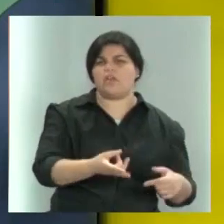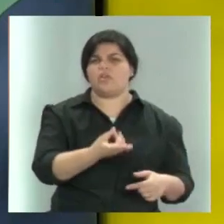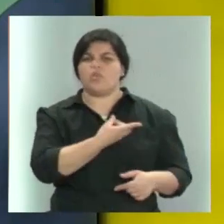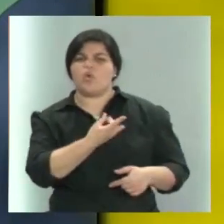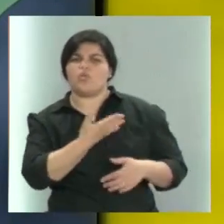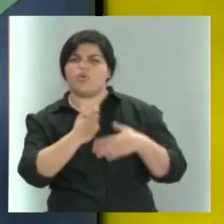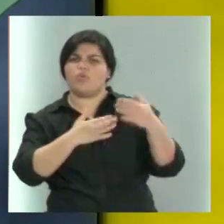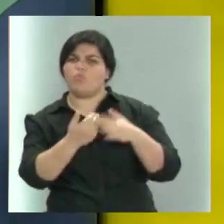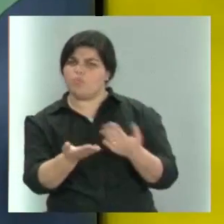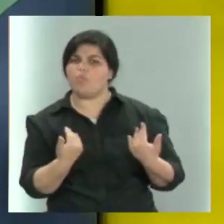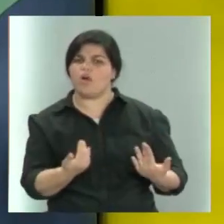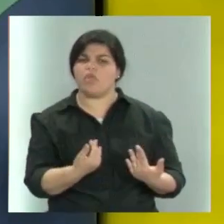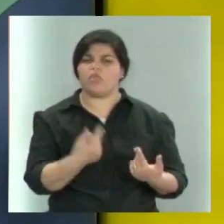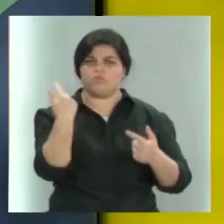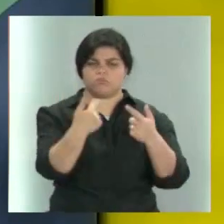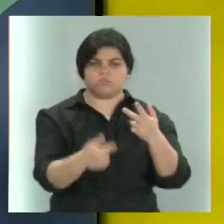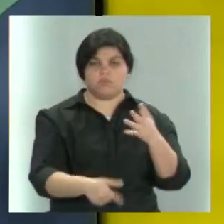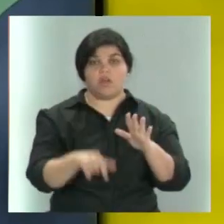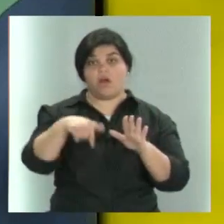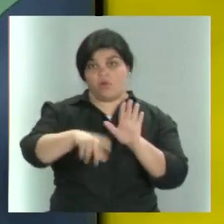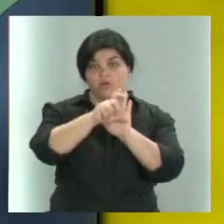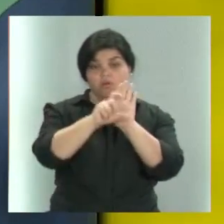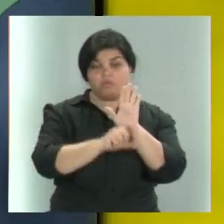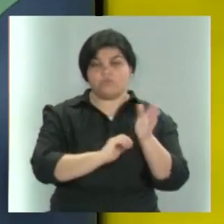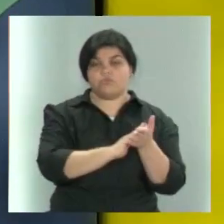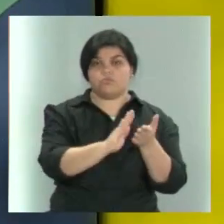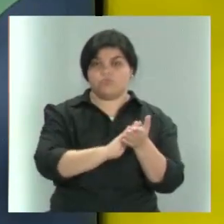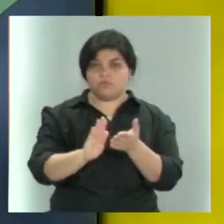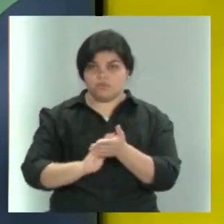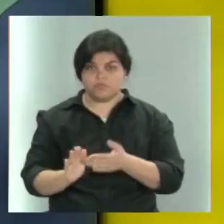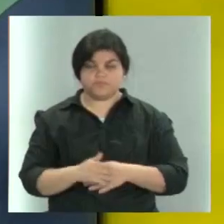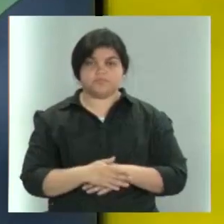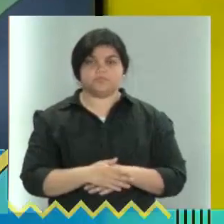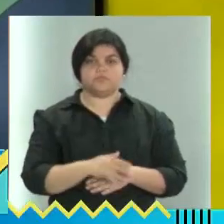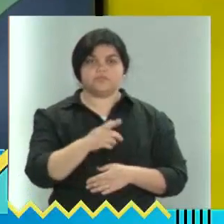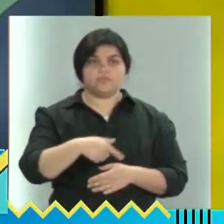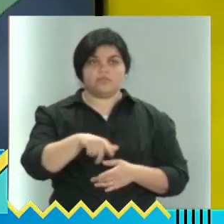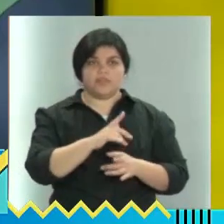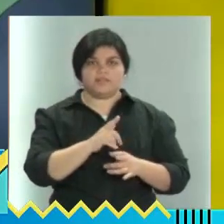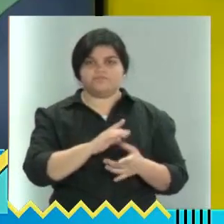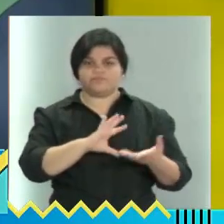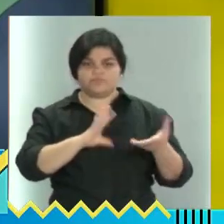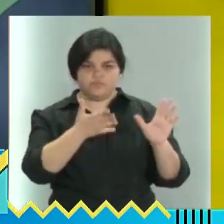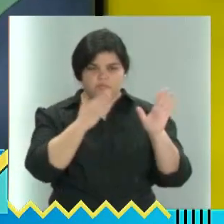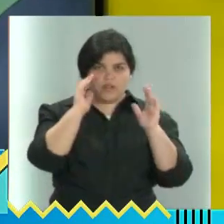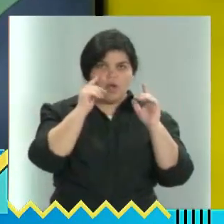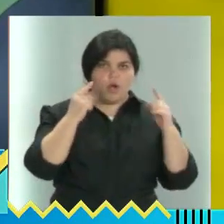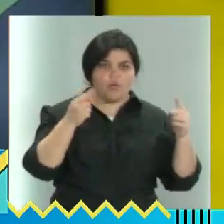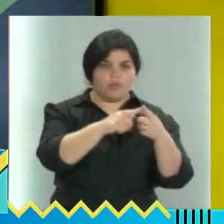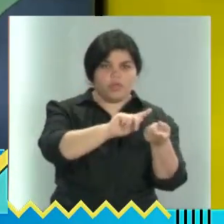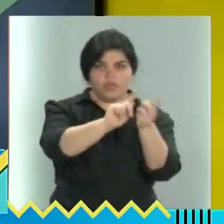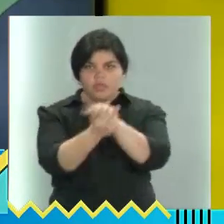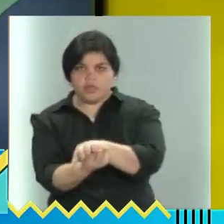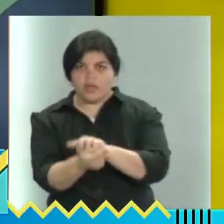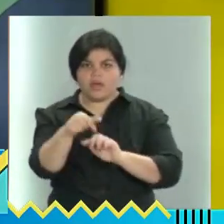A eso ahora todos los códigos se están refiriendo, digamos, como direccionando bajo la nueva ley